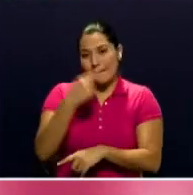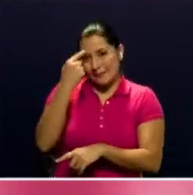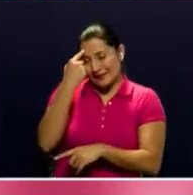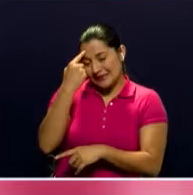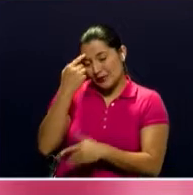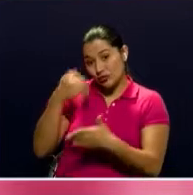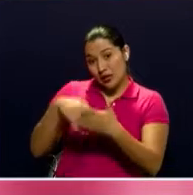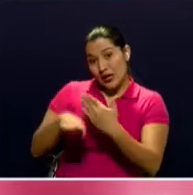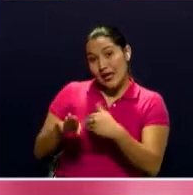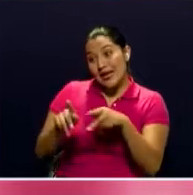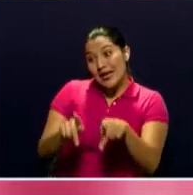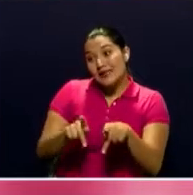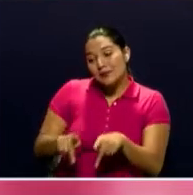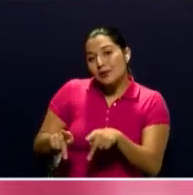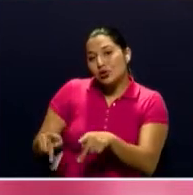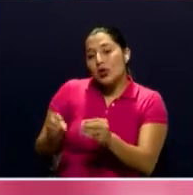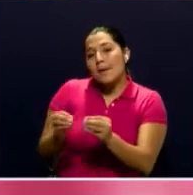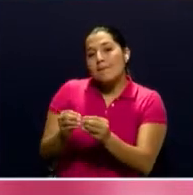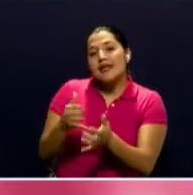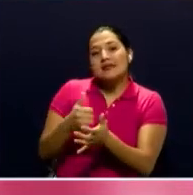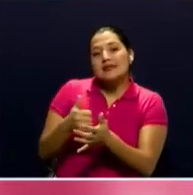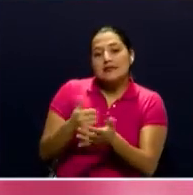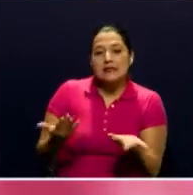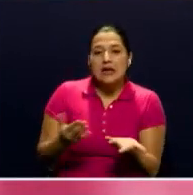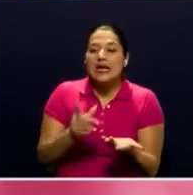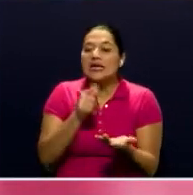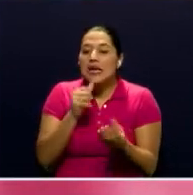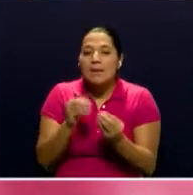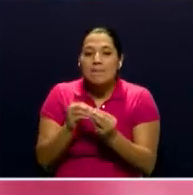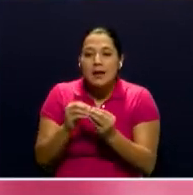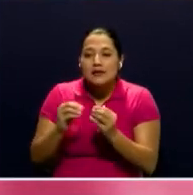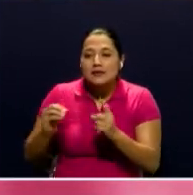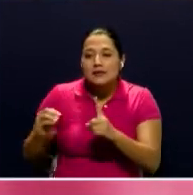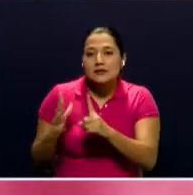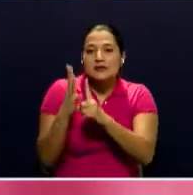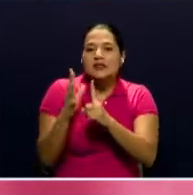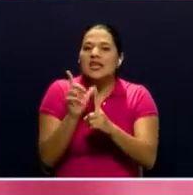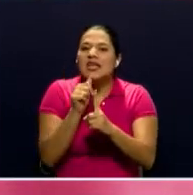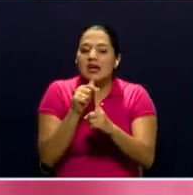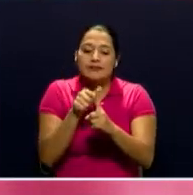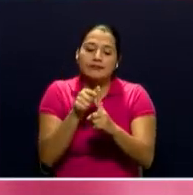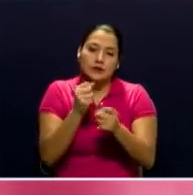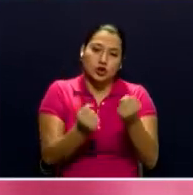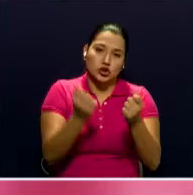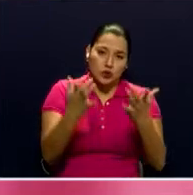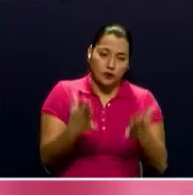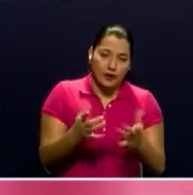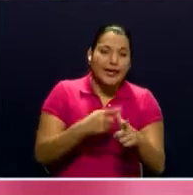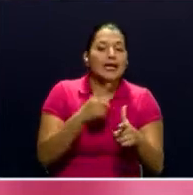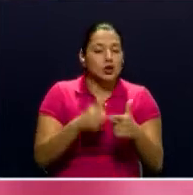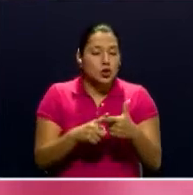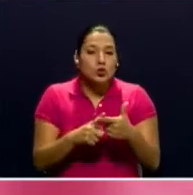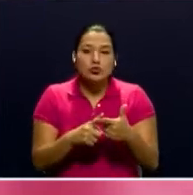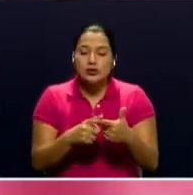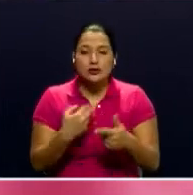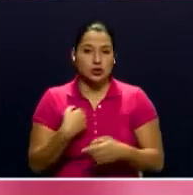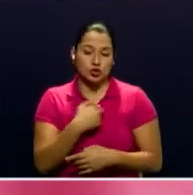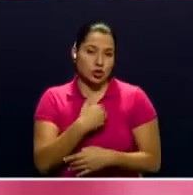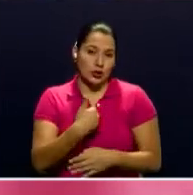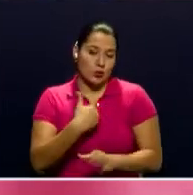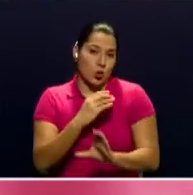de nuestros colaboradores, que son los conductores, los que están en contacto con los usuarios, y se establecen medidas como por